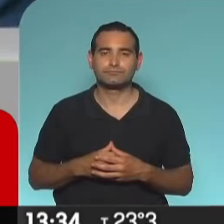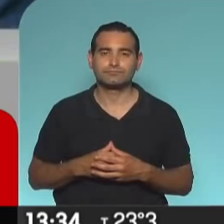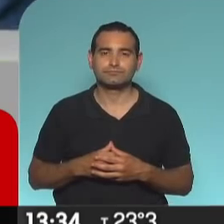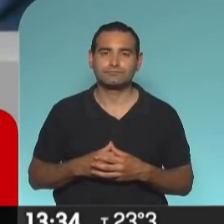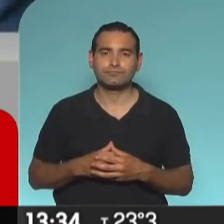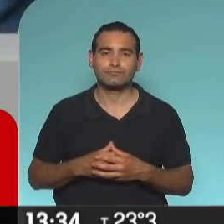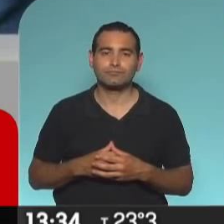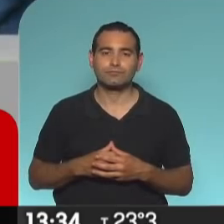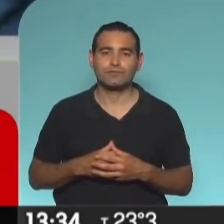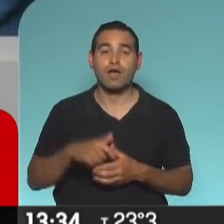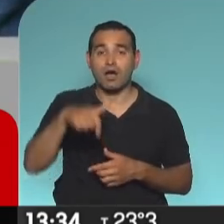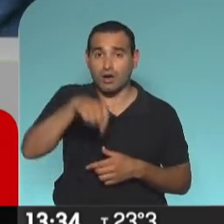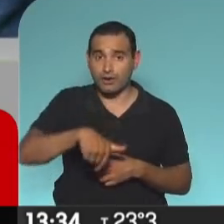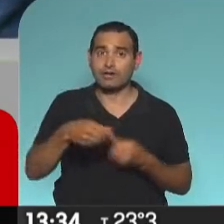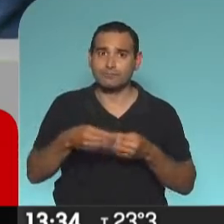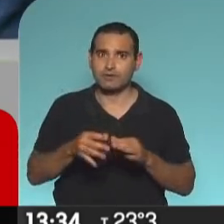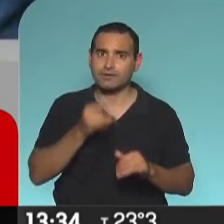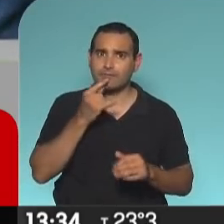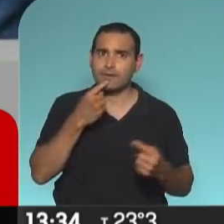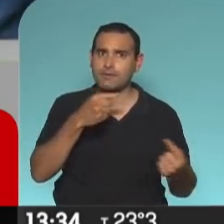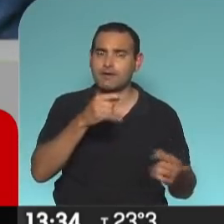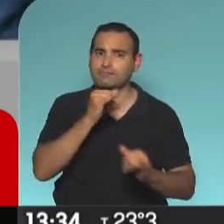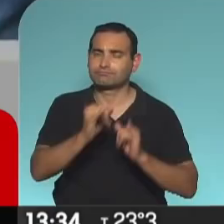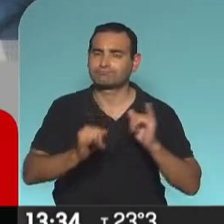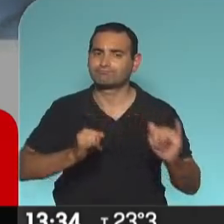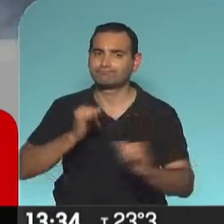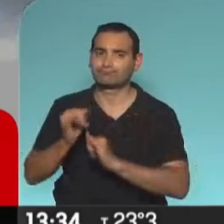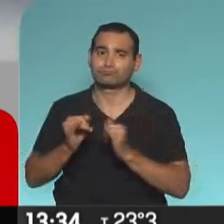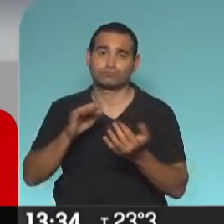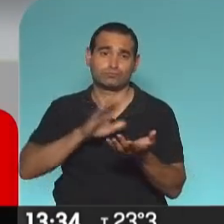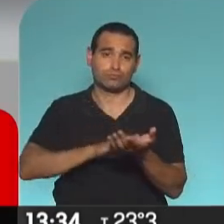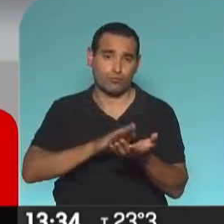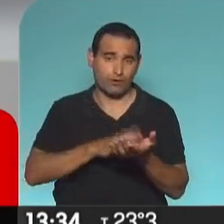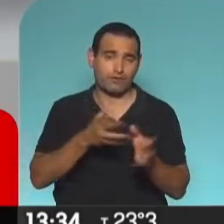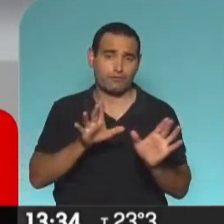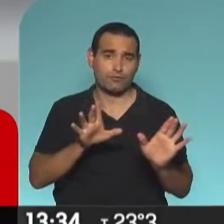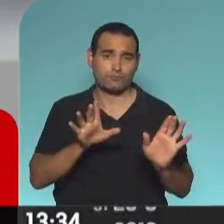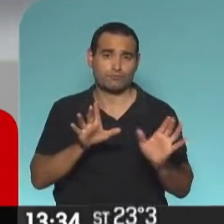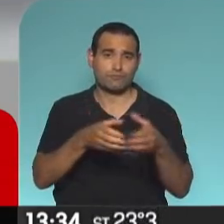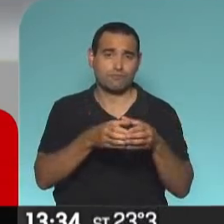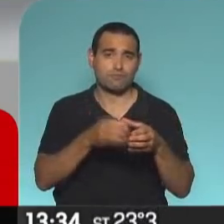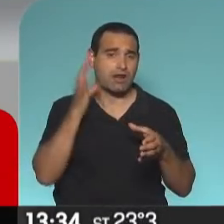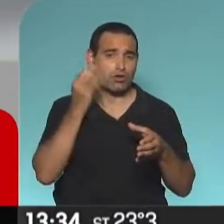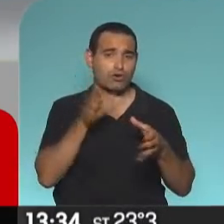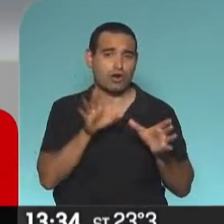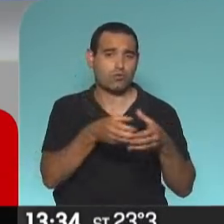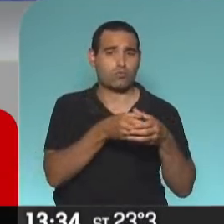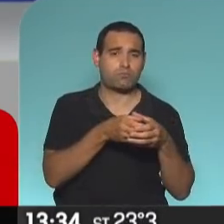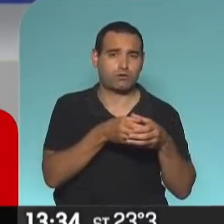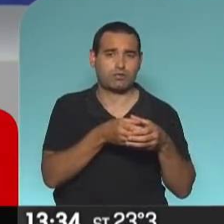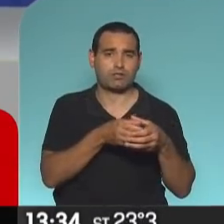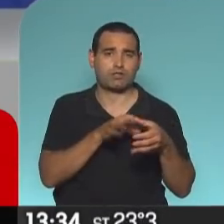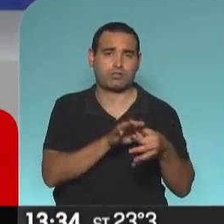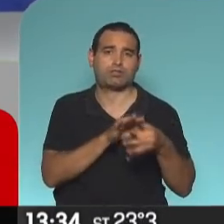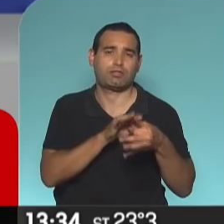El entorno, ¿no? Se va a empezar a hablar, se ha hablado mucho, Maxi, Silvia. del entorno de Diego Maradona, empiezan a tener